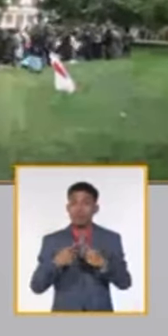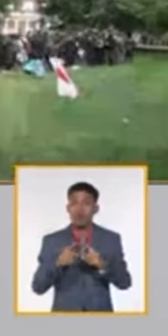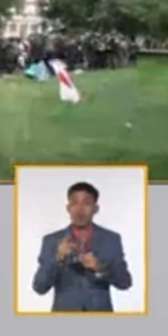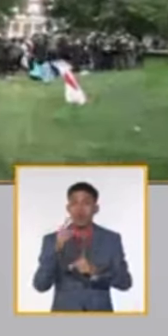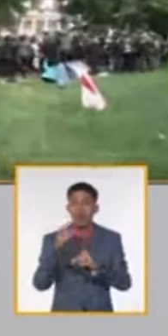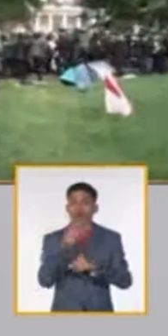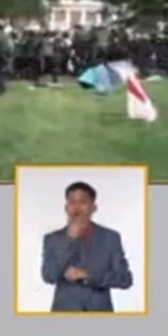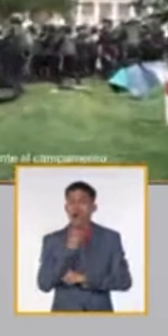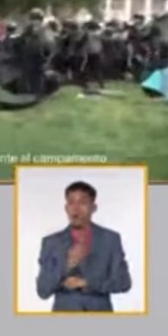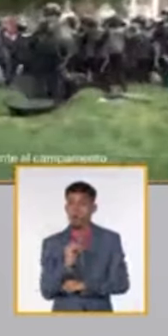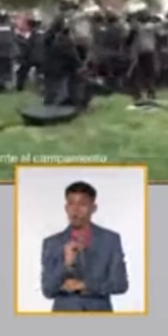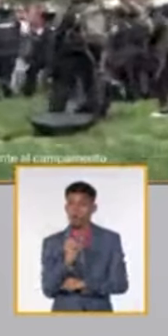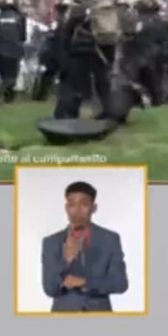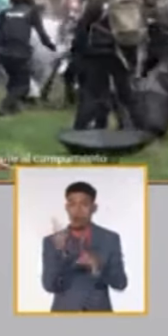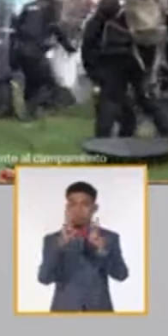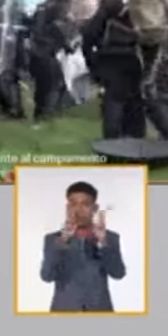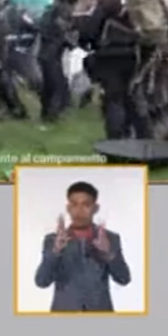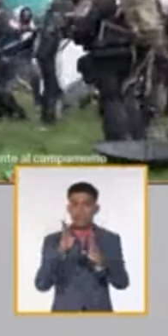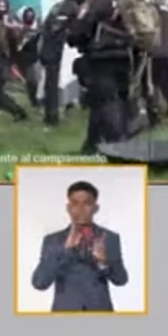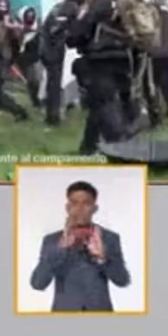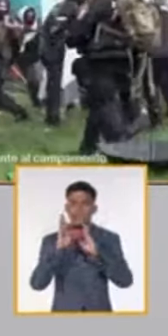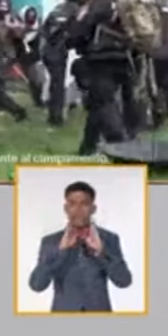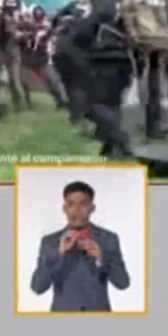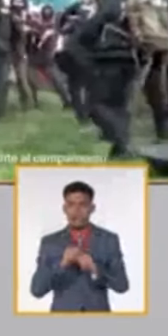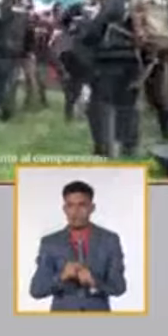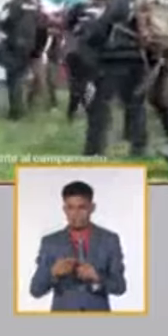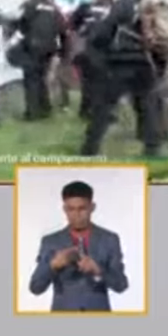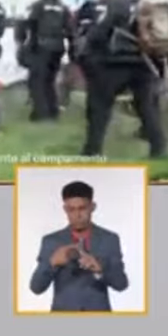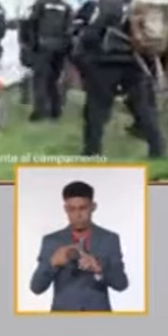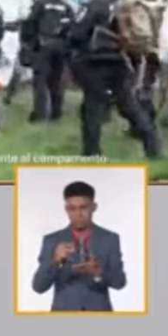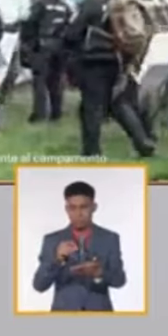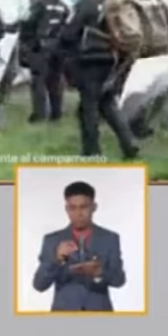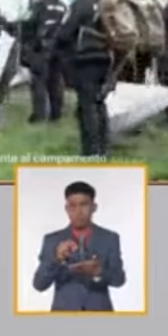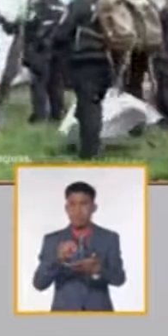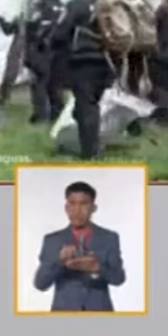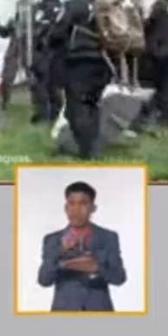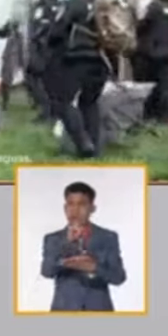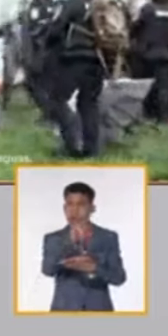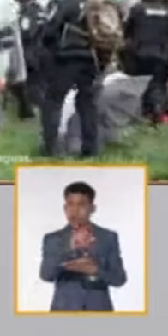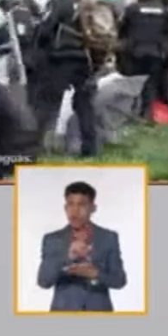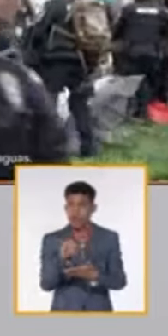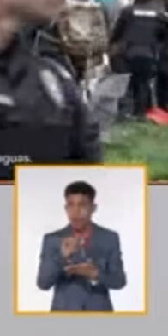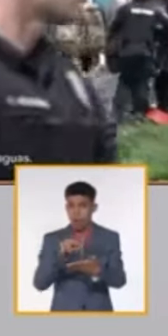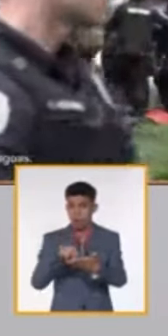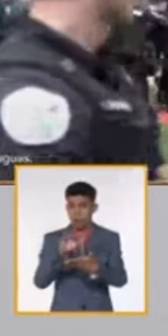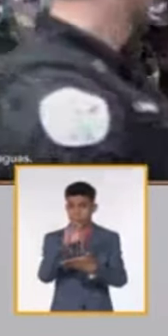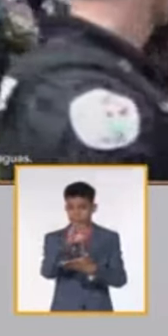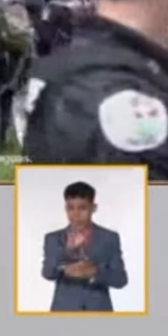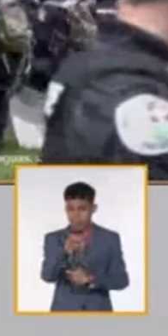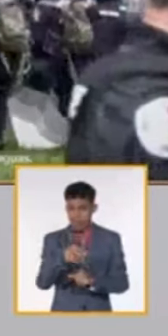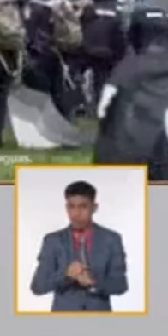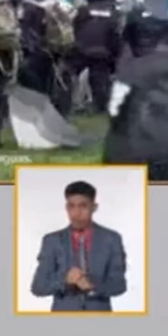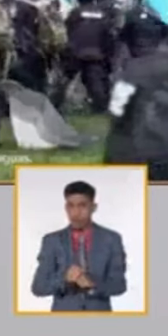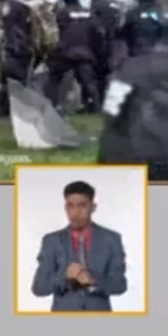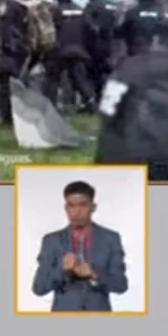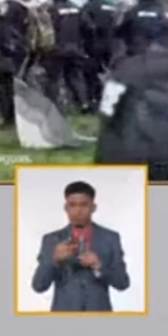propios métodos, en las redes sociales, en múltiples espacios políticos, siguen bastante activos. Ellos pensaron que en un momento